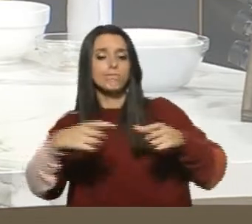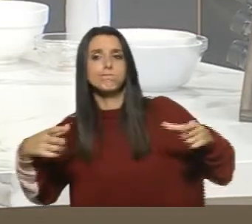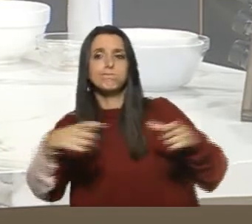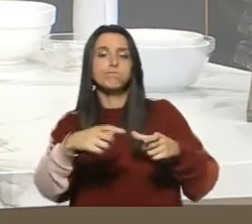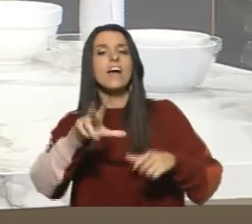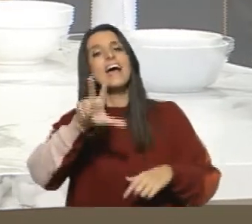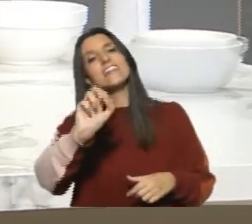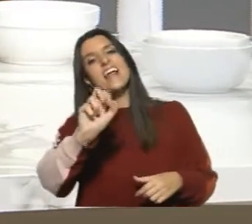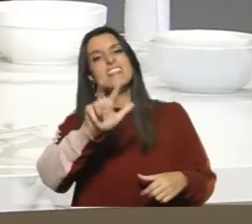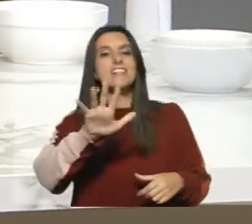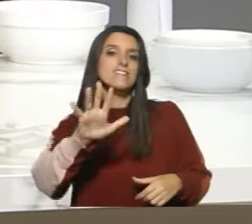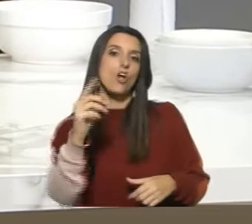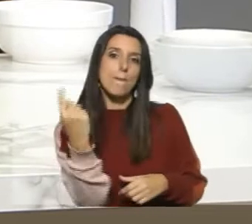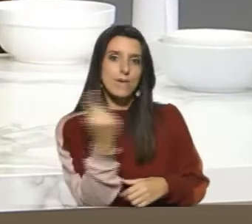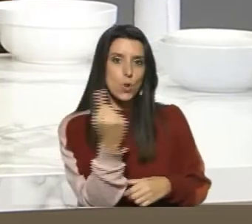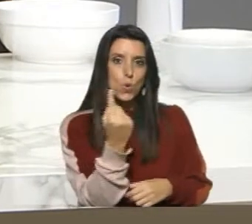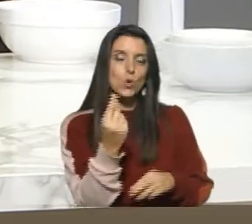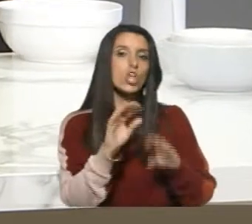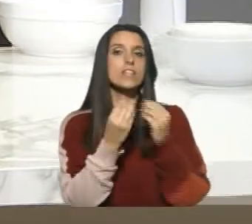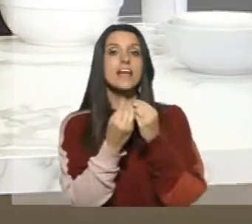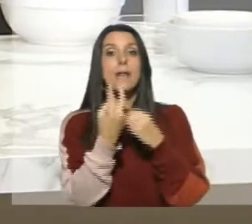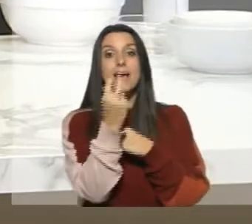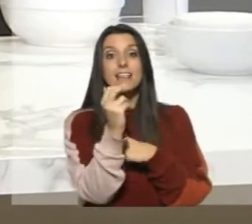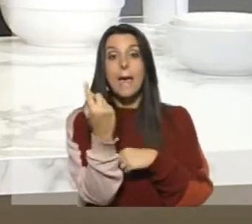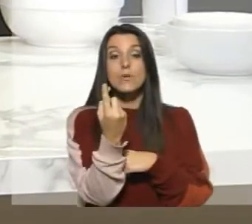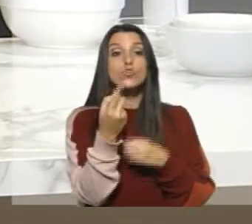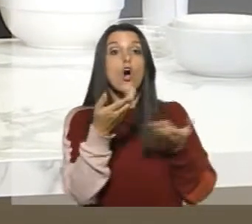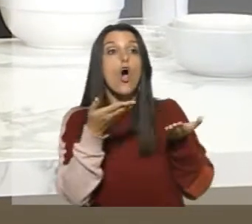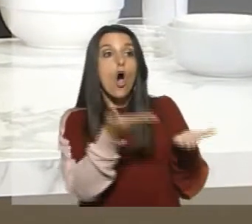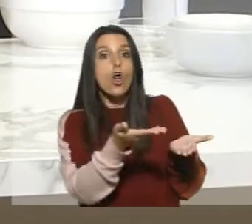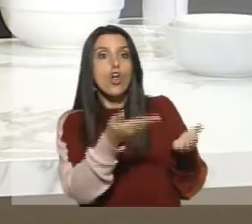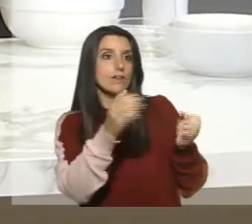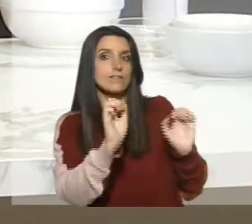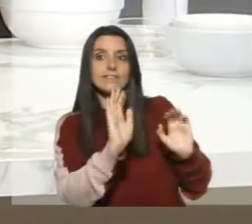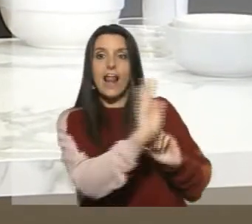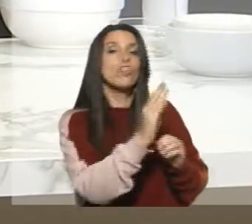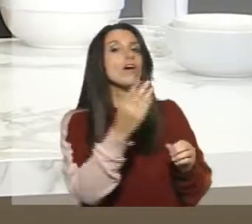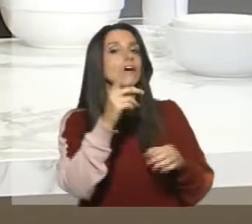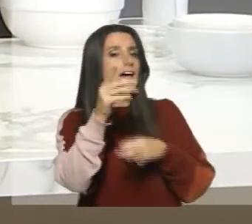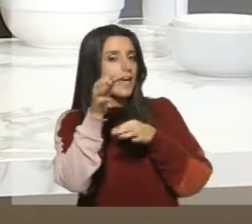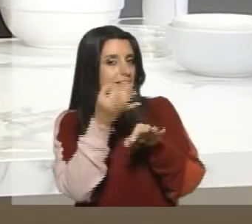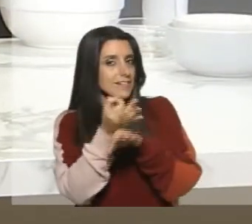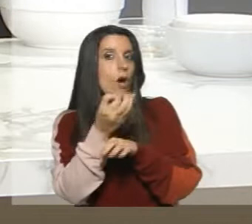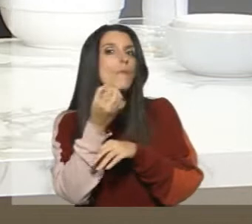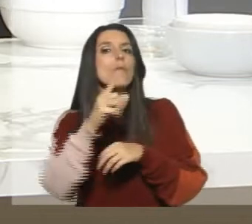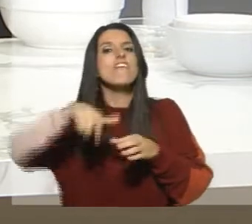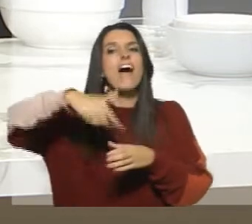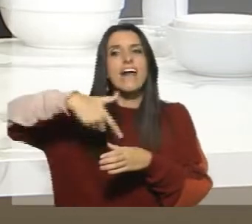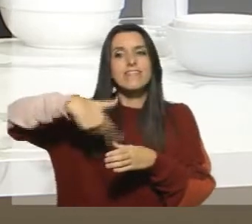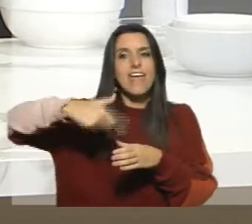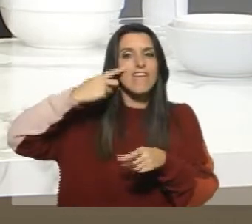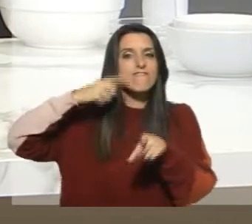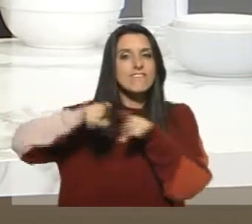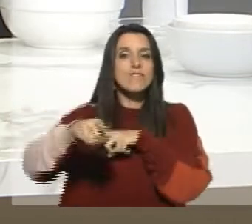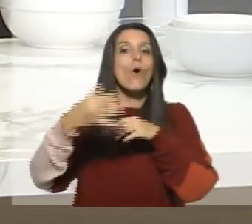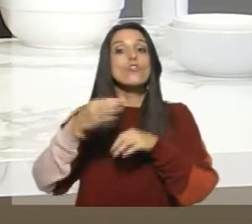unos 30, unos 35 minutos. Los primeros 20 minutos no abrís el horno. Y te quiero dar un pique porque así después no estoy batiendo en directo. Bien. Yo voy a ir mientras